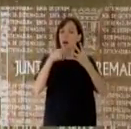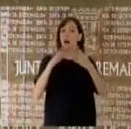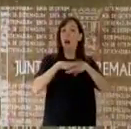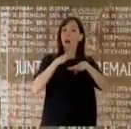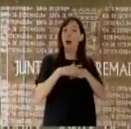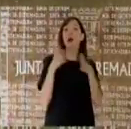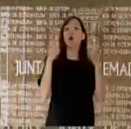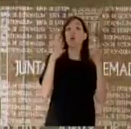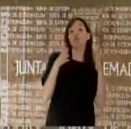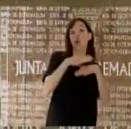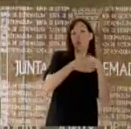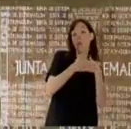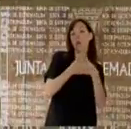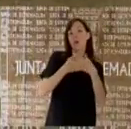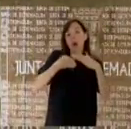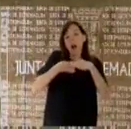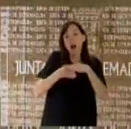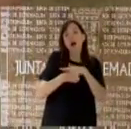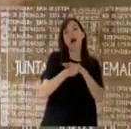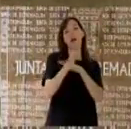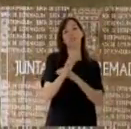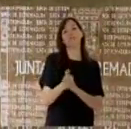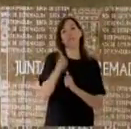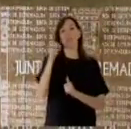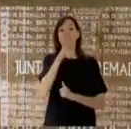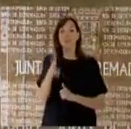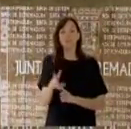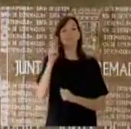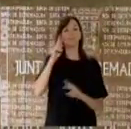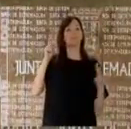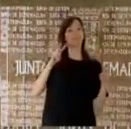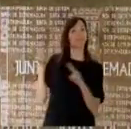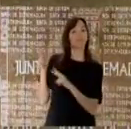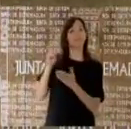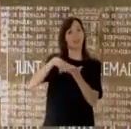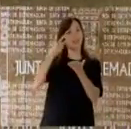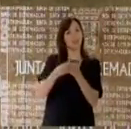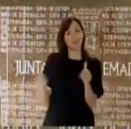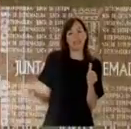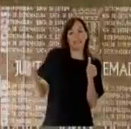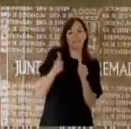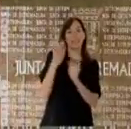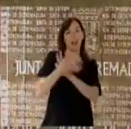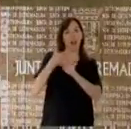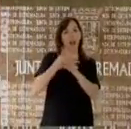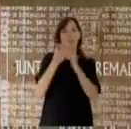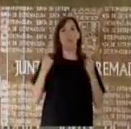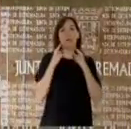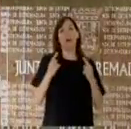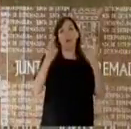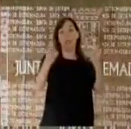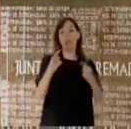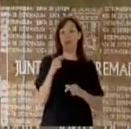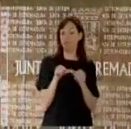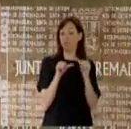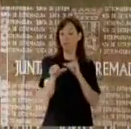Consejo de Gobierno. Por eso hoy es el primer día que, como ustedes ven, nos acompaña una intérprete de lenguaje de signos y a partir de ahora, cada